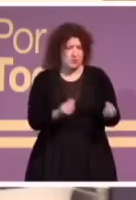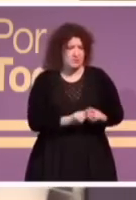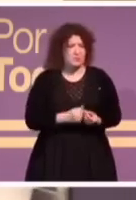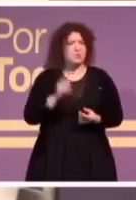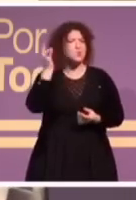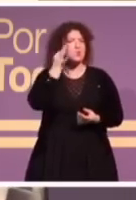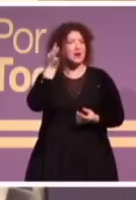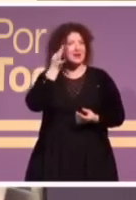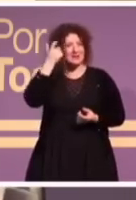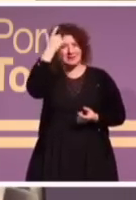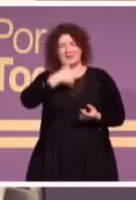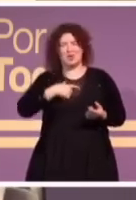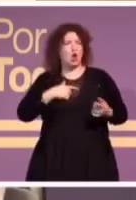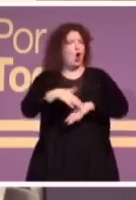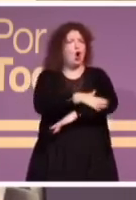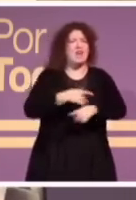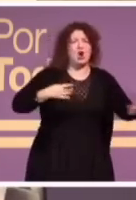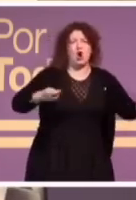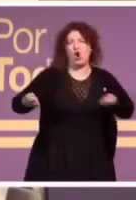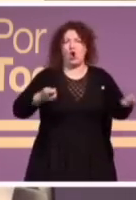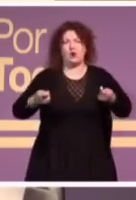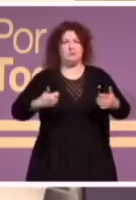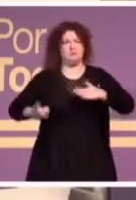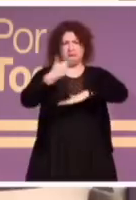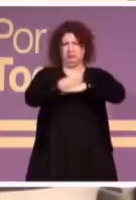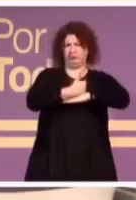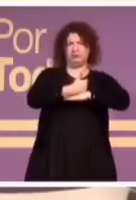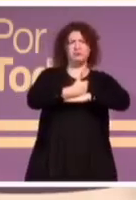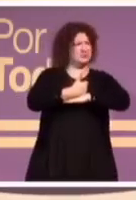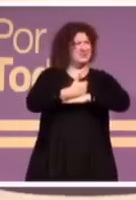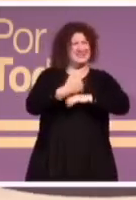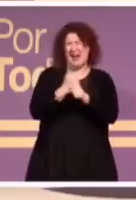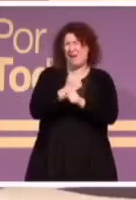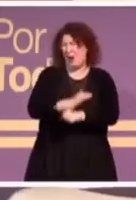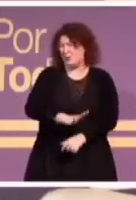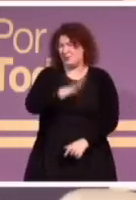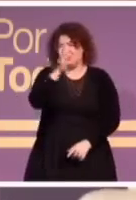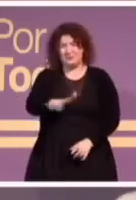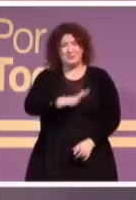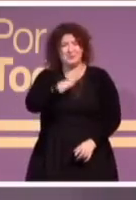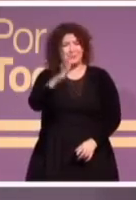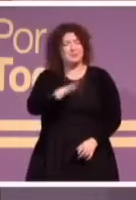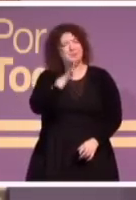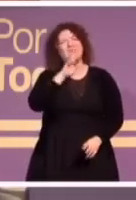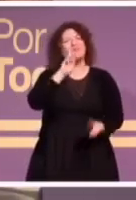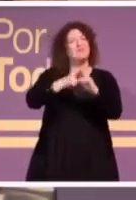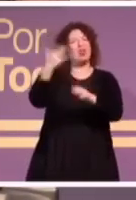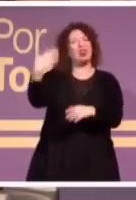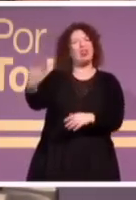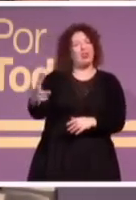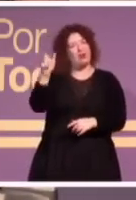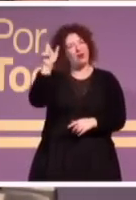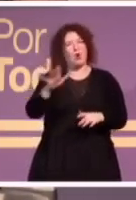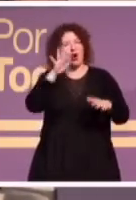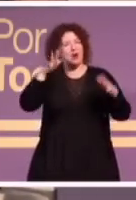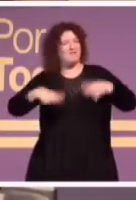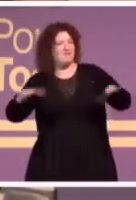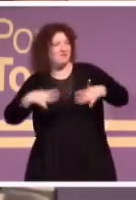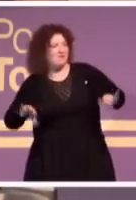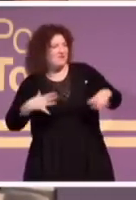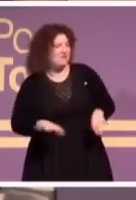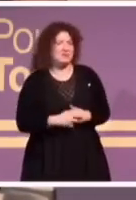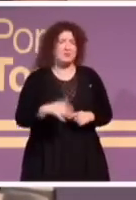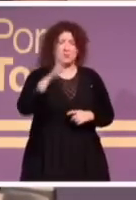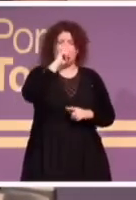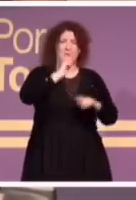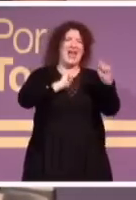que coordinaba todo el gobierno, que hacía un trabajo impresionante, pero teníamos que llamarla por cómo vestía o por una